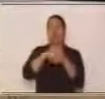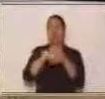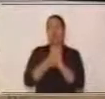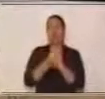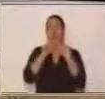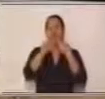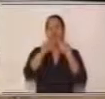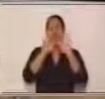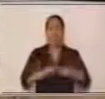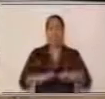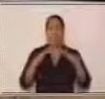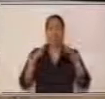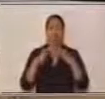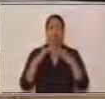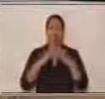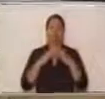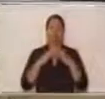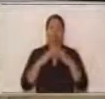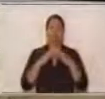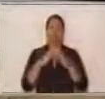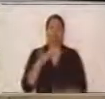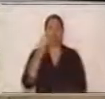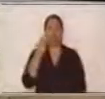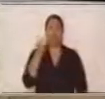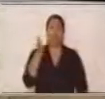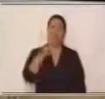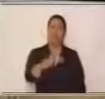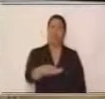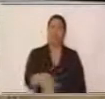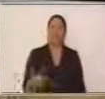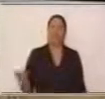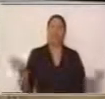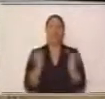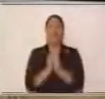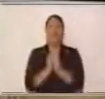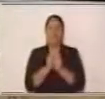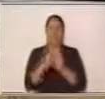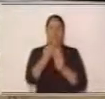Quédese en casa. Hasta la próxima. Juntos saldremos adelante.